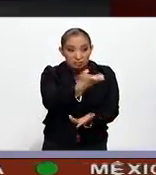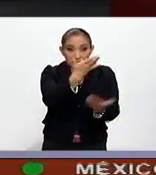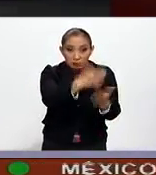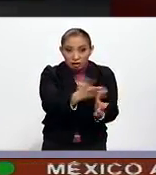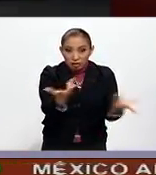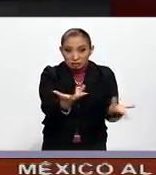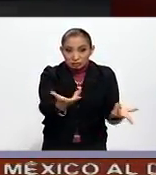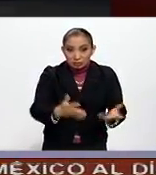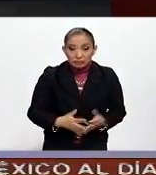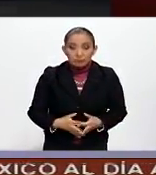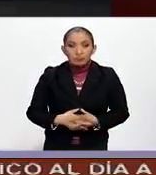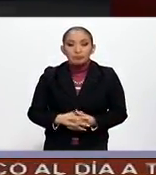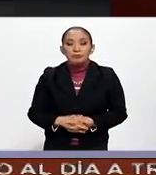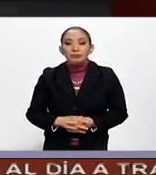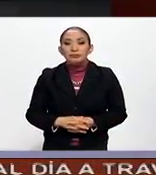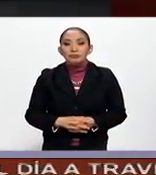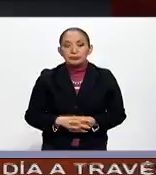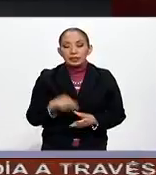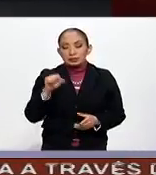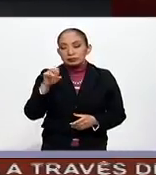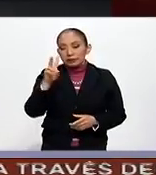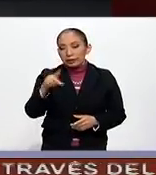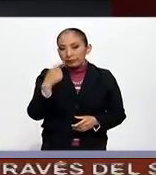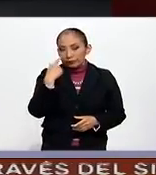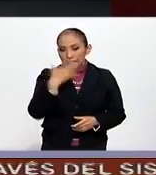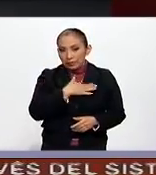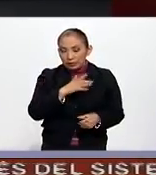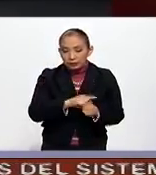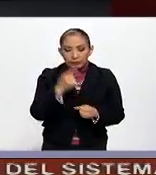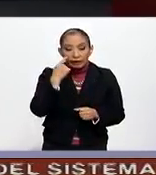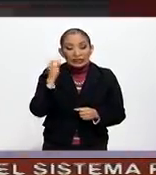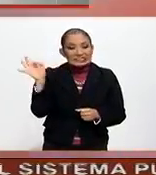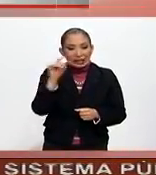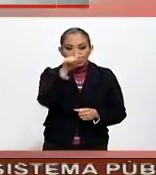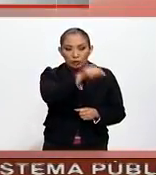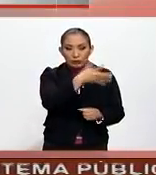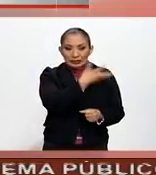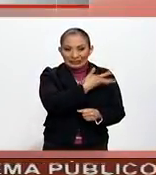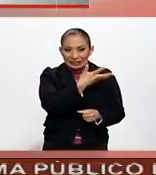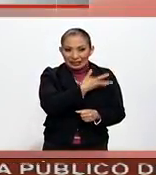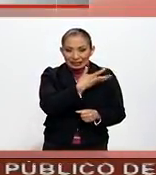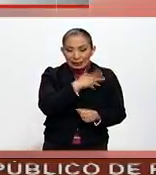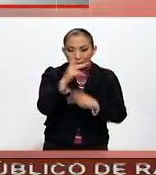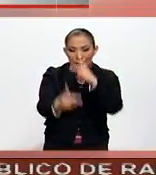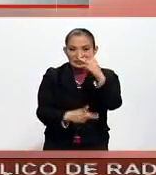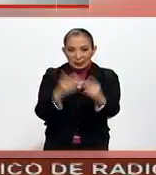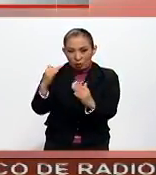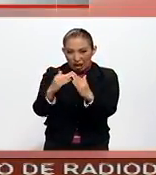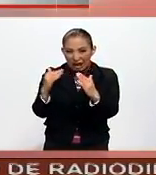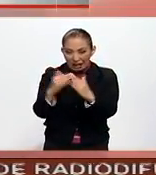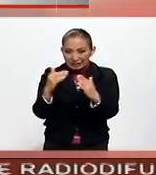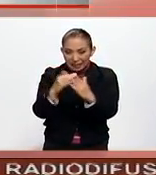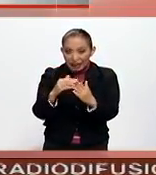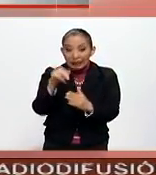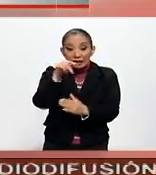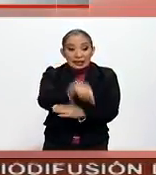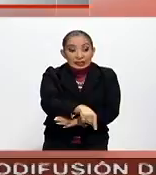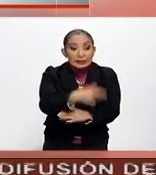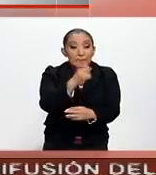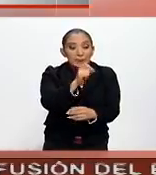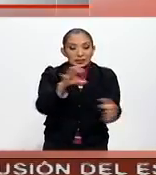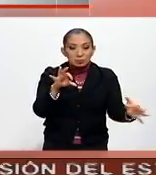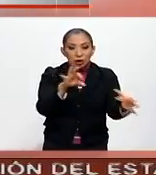Banco de México? Así es, Pati. Buen día. Mira, si tú tienes un crédito hipotecario y tu crédito hipotecario